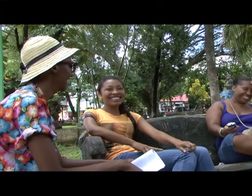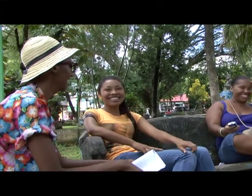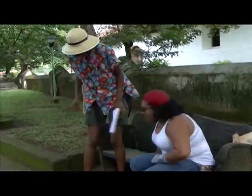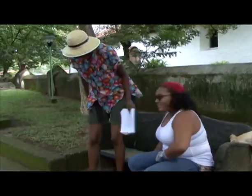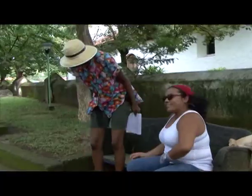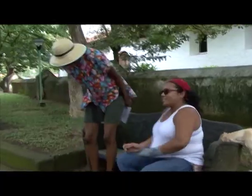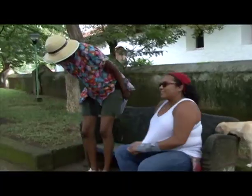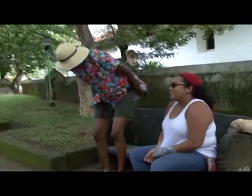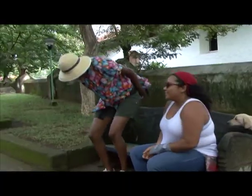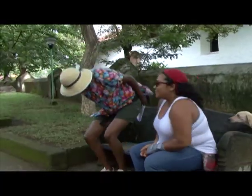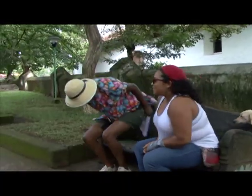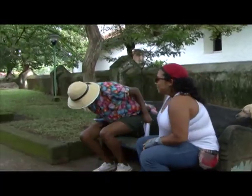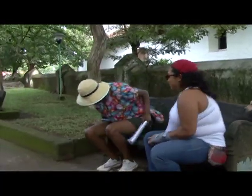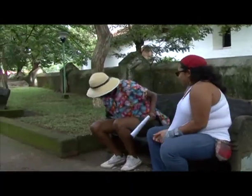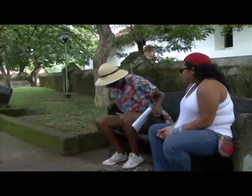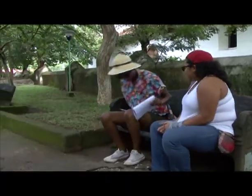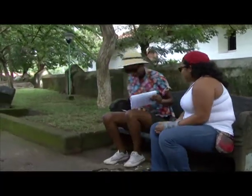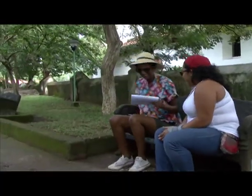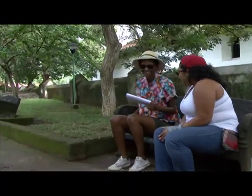Ahí sí, ya no, ya